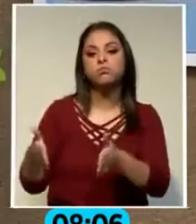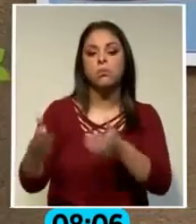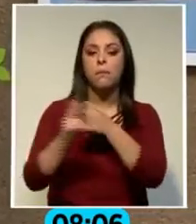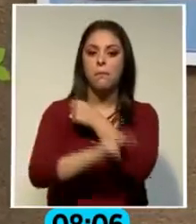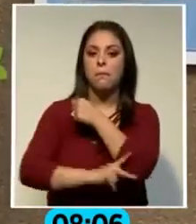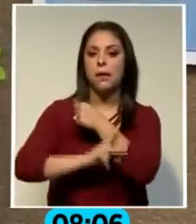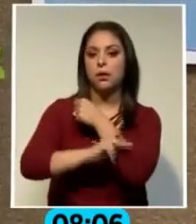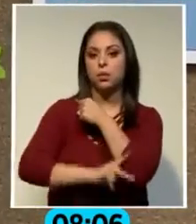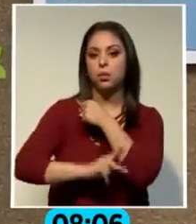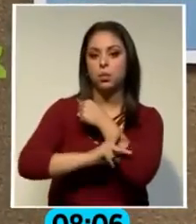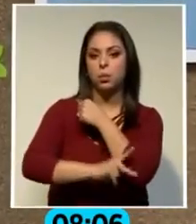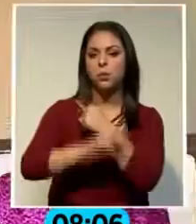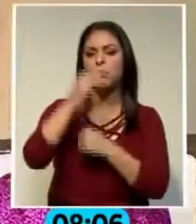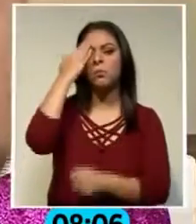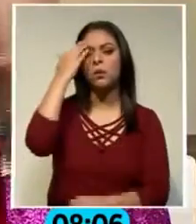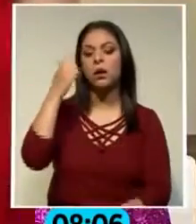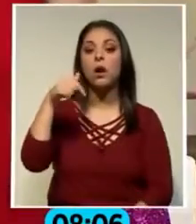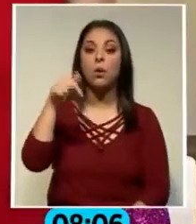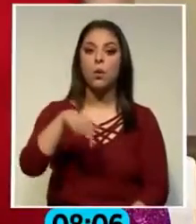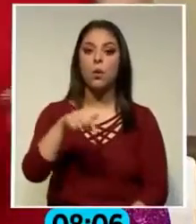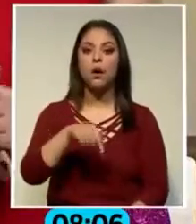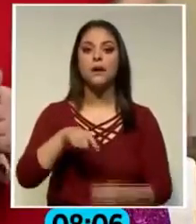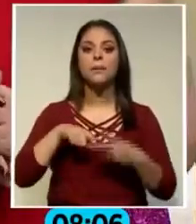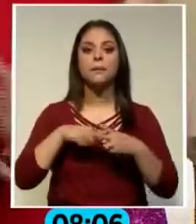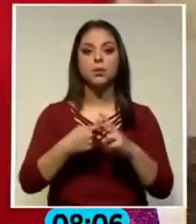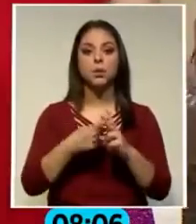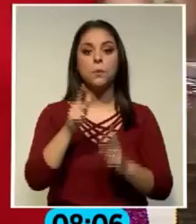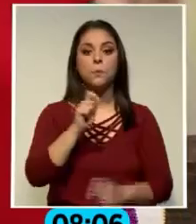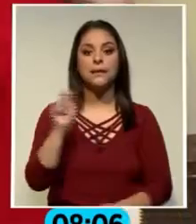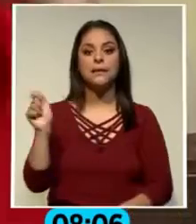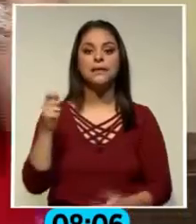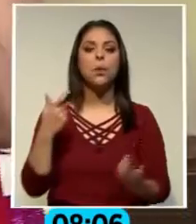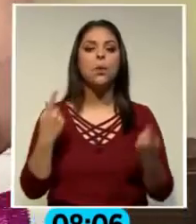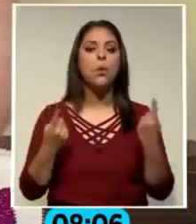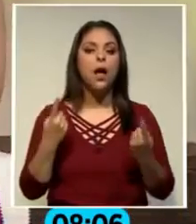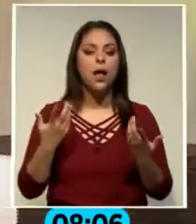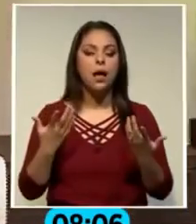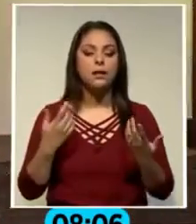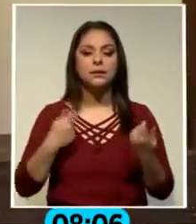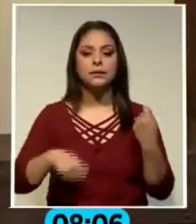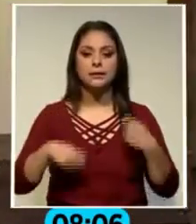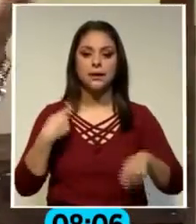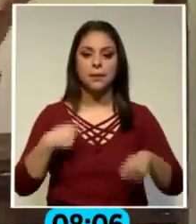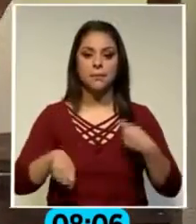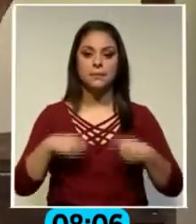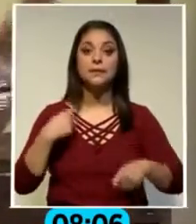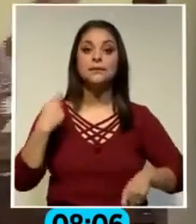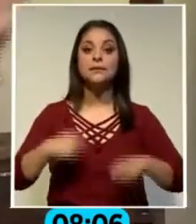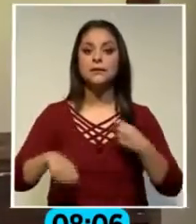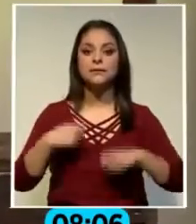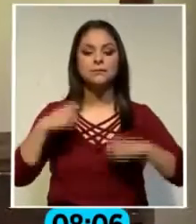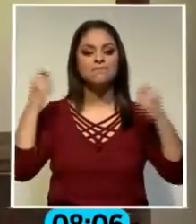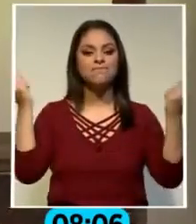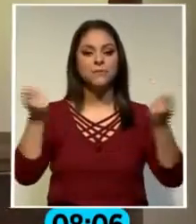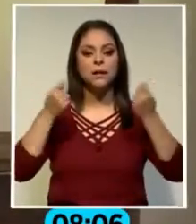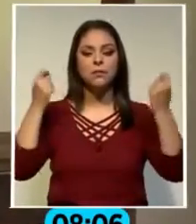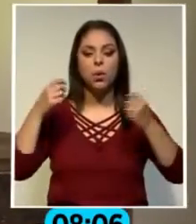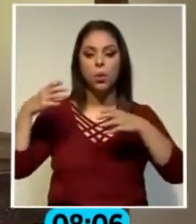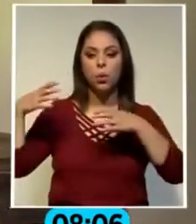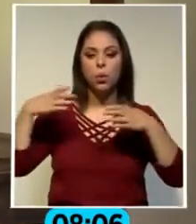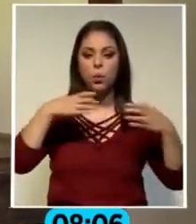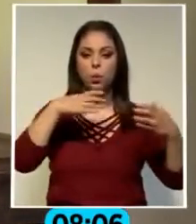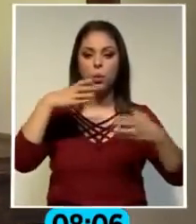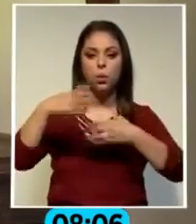qué es, niña Ley? Ah, porque hoy empezó el mes de septiembre, niños y niñas. Y entonces, en el mes de septiembre celebramos el